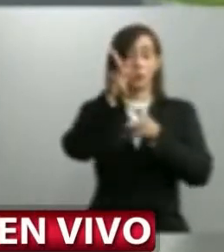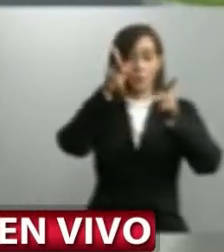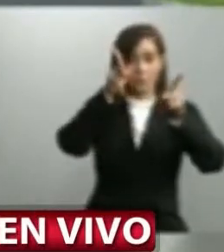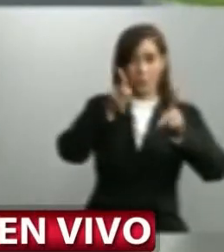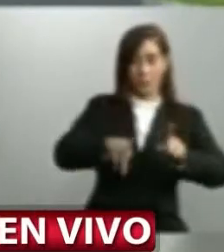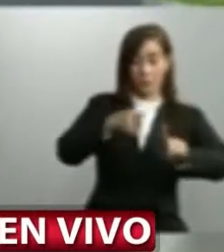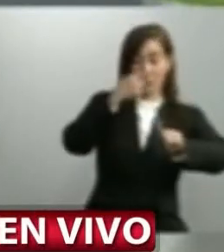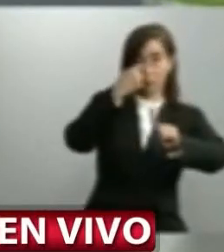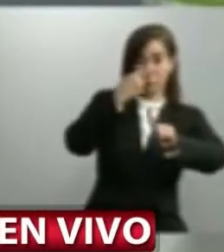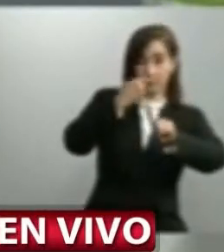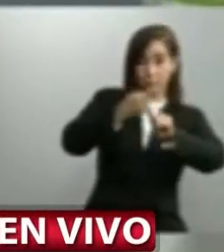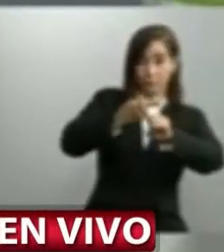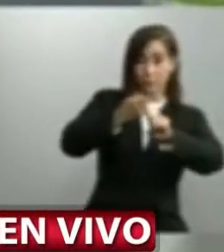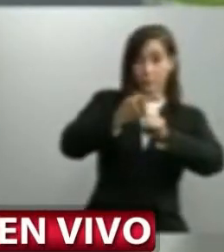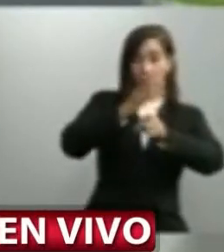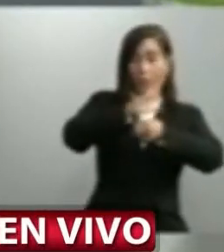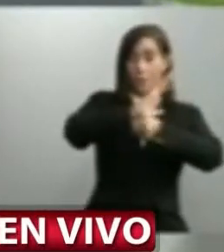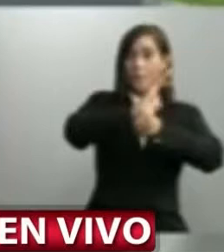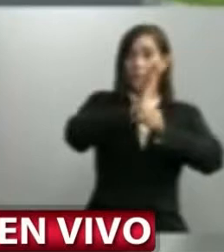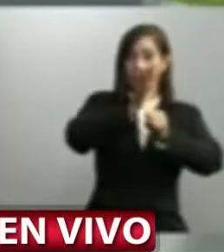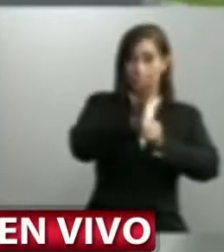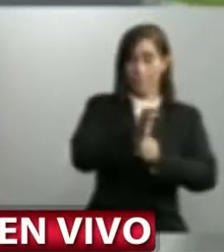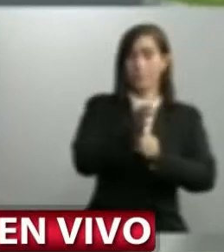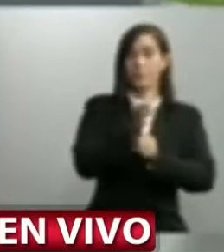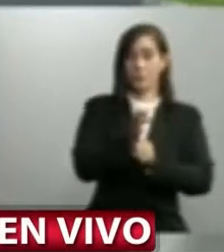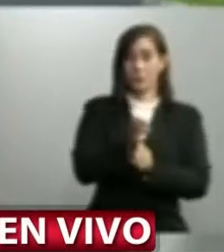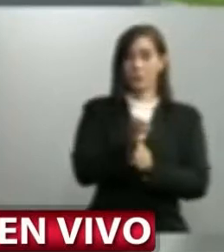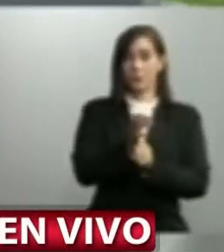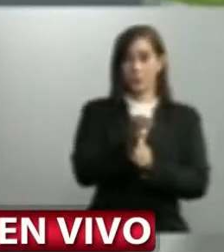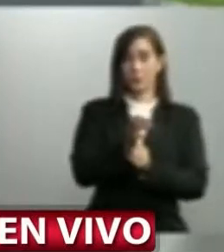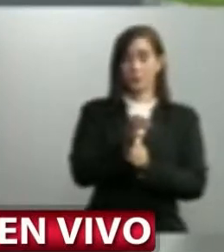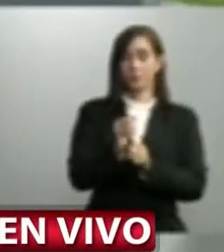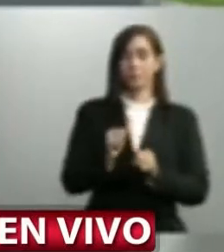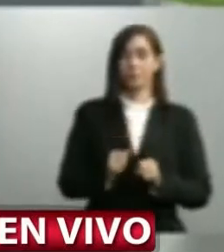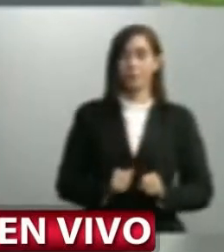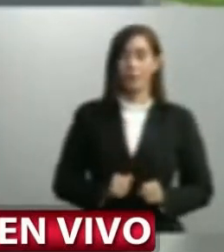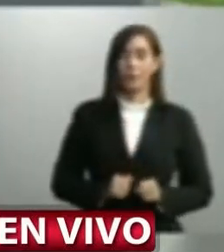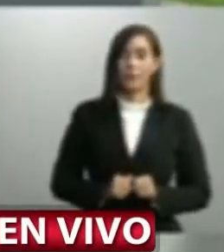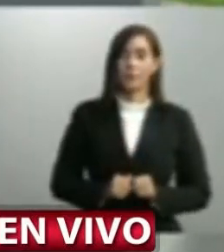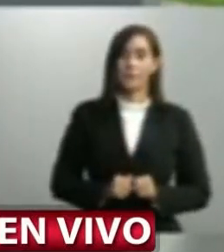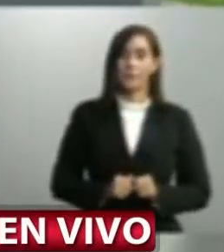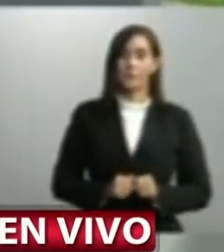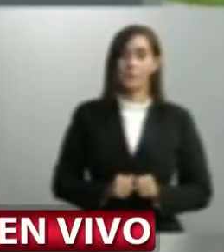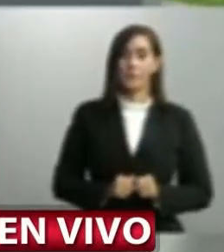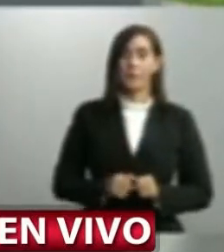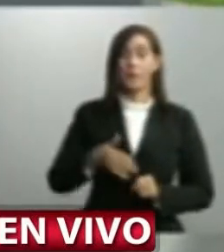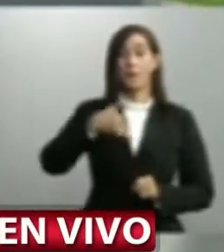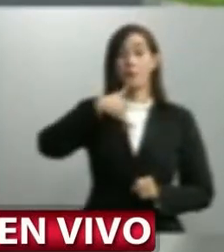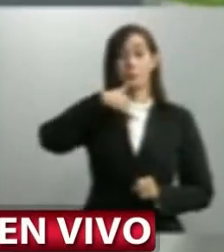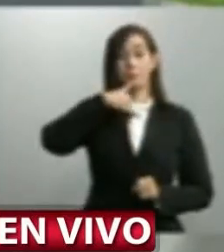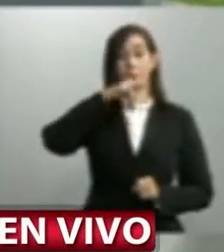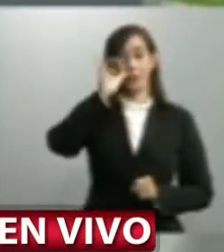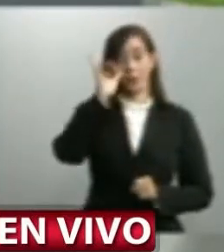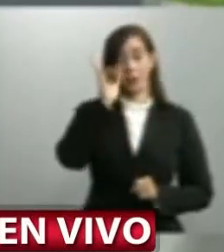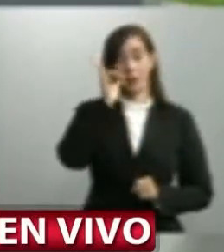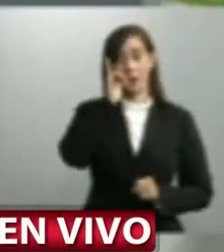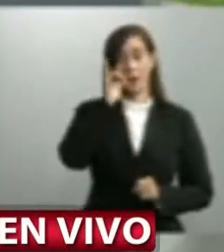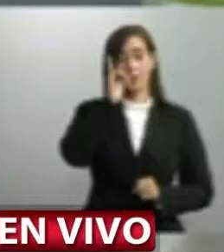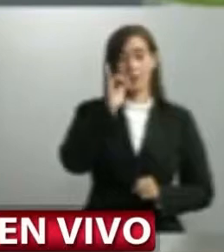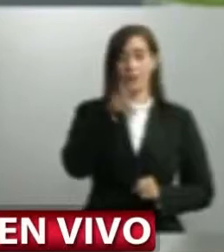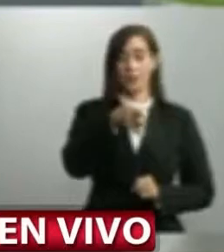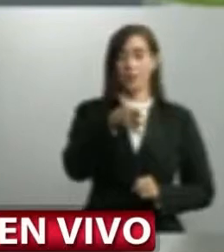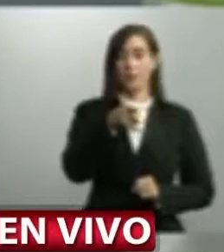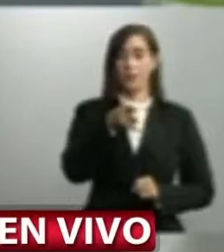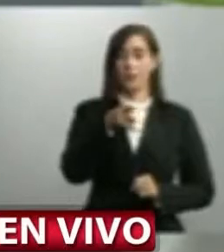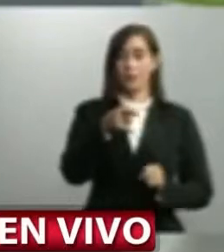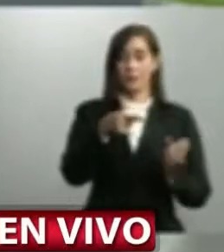personas que han sido confirmadas positivamente. Solo en el día de ayer se